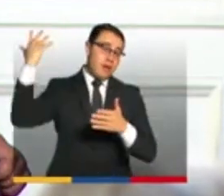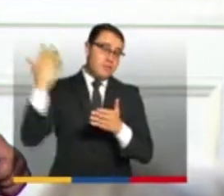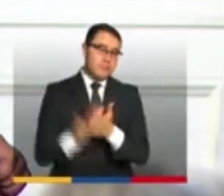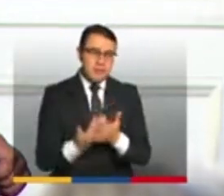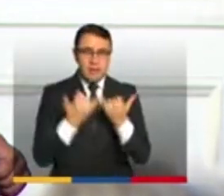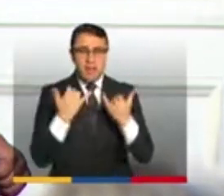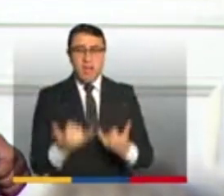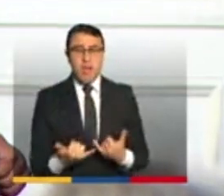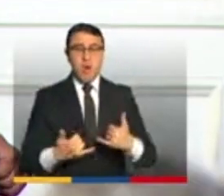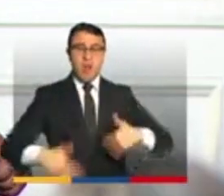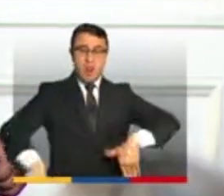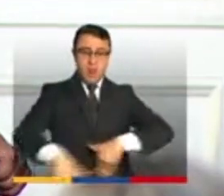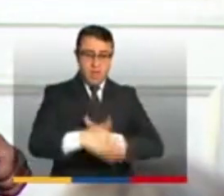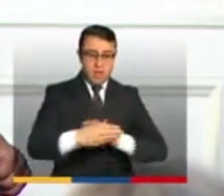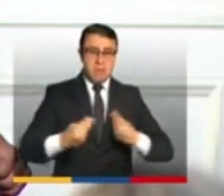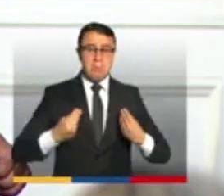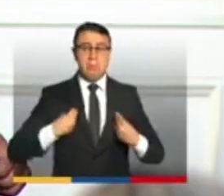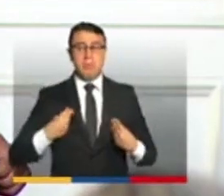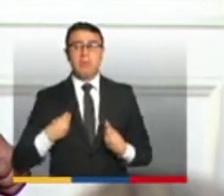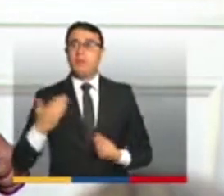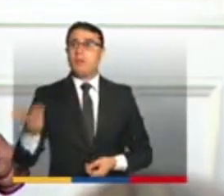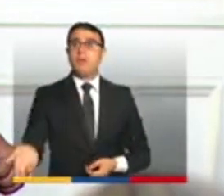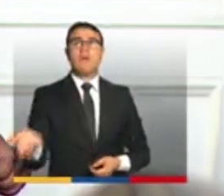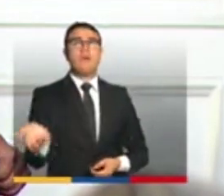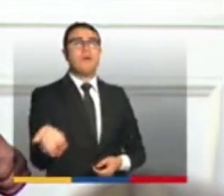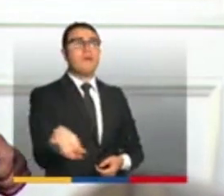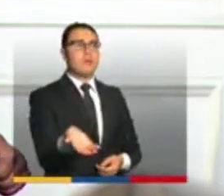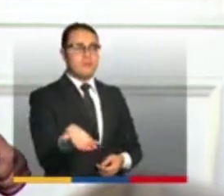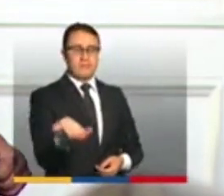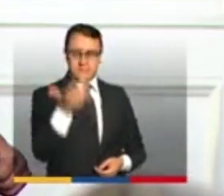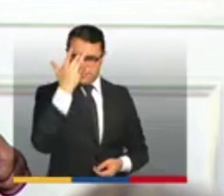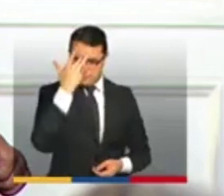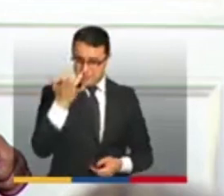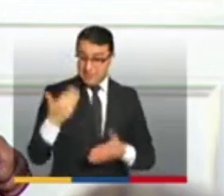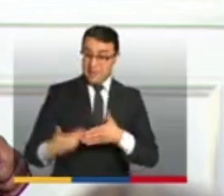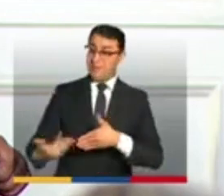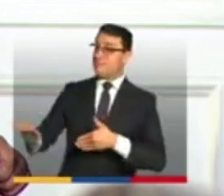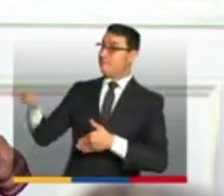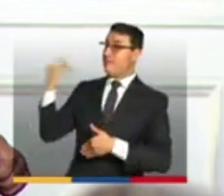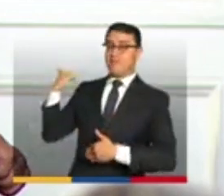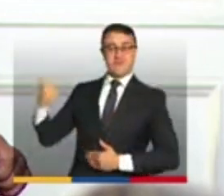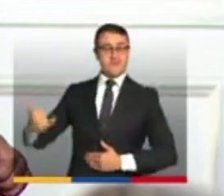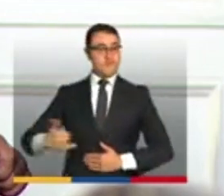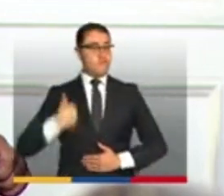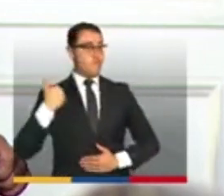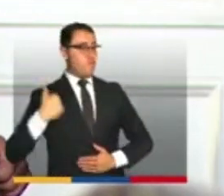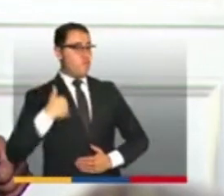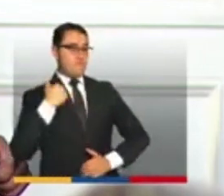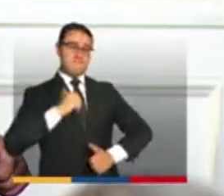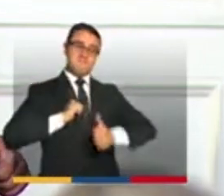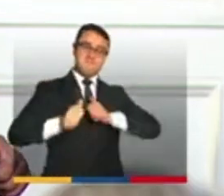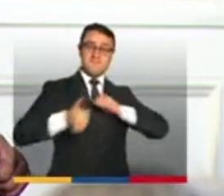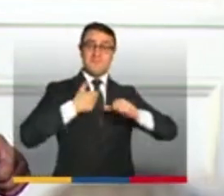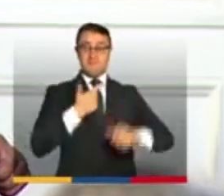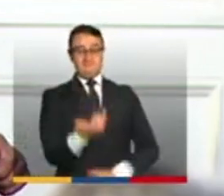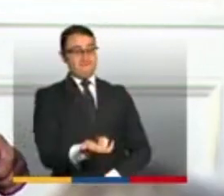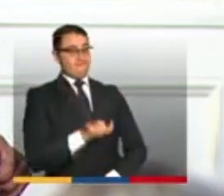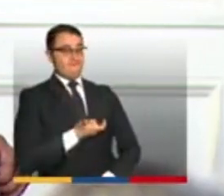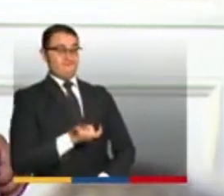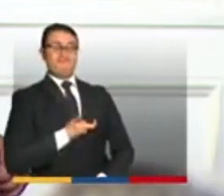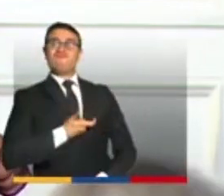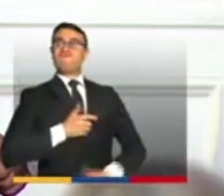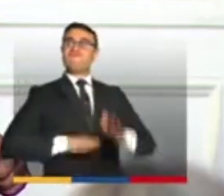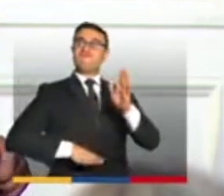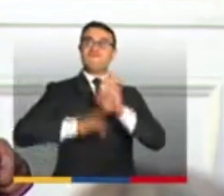incluso arrastrándose porque fueron usados en su momento, jóvenes, para las medallas, para las